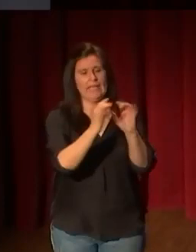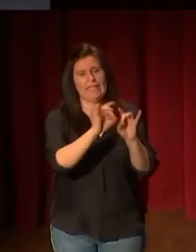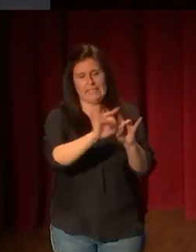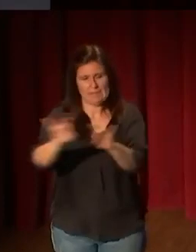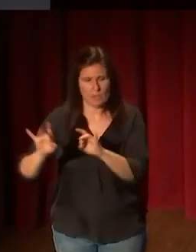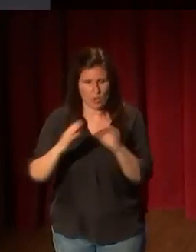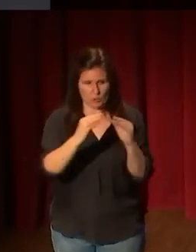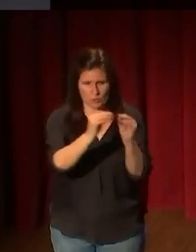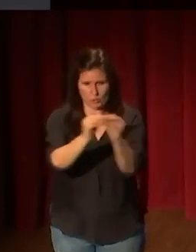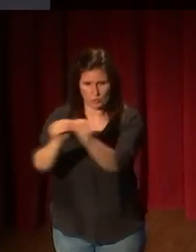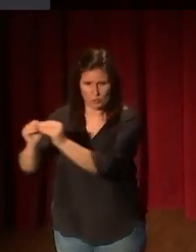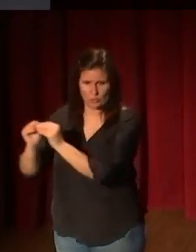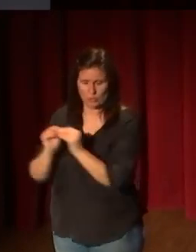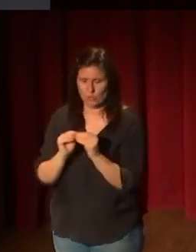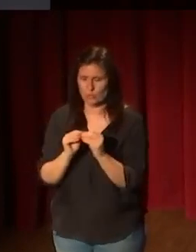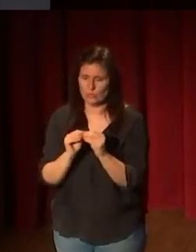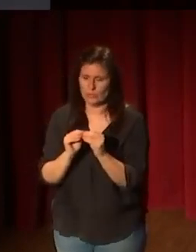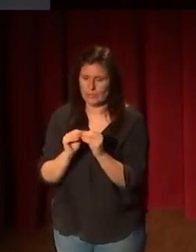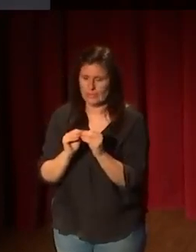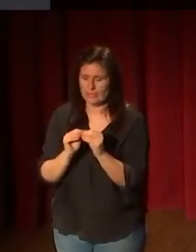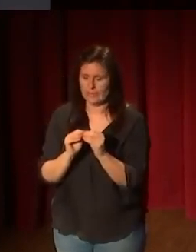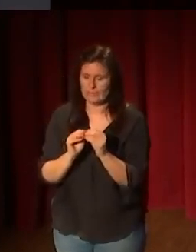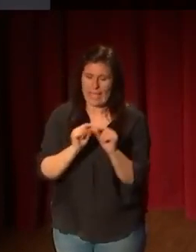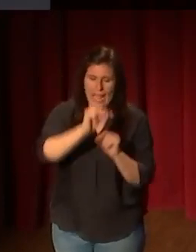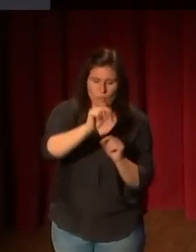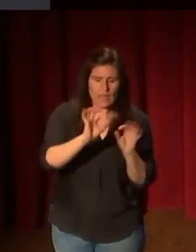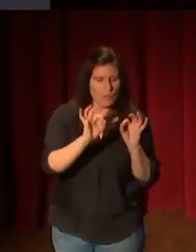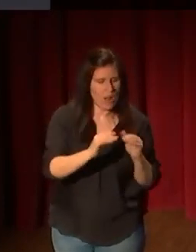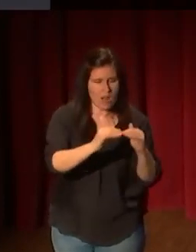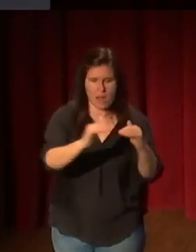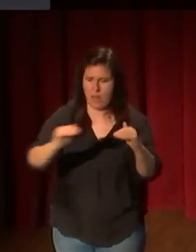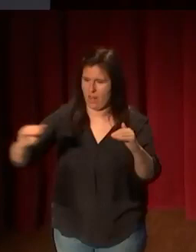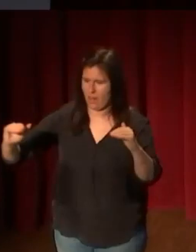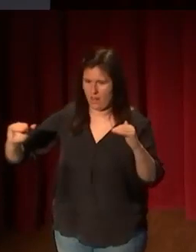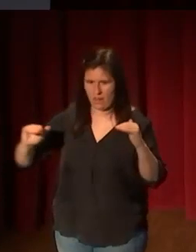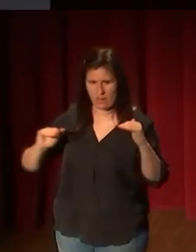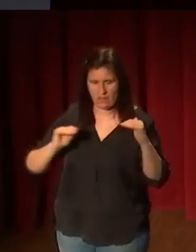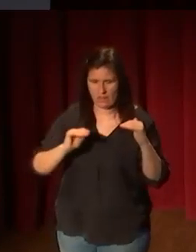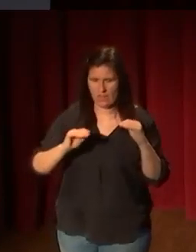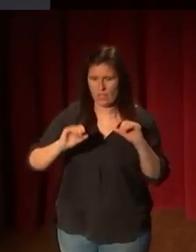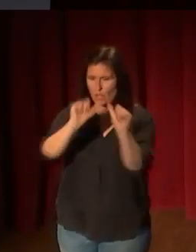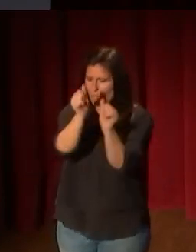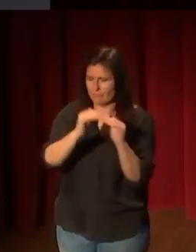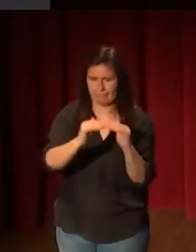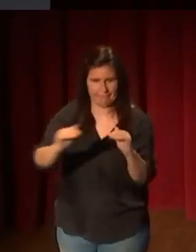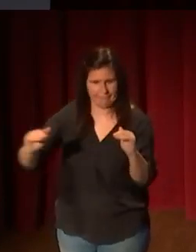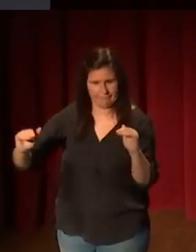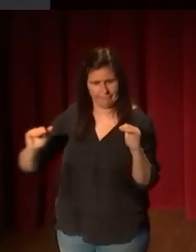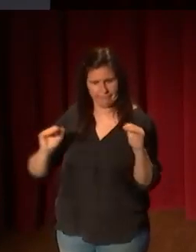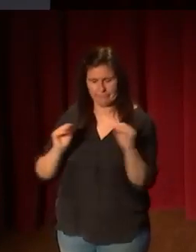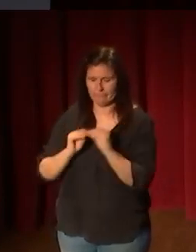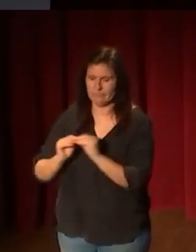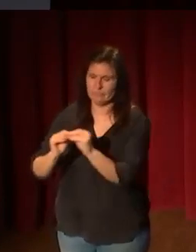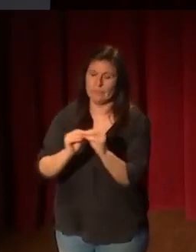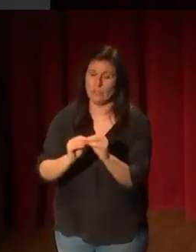sí igualando en altura y en configuración la casa de la panadería con la